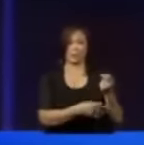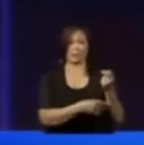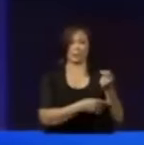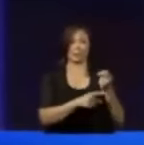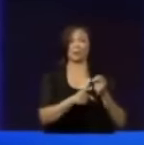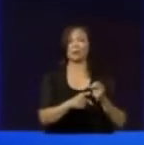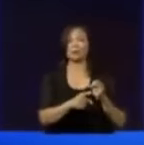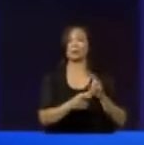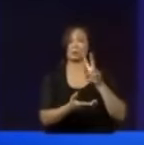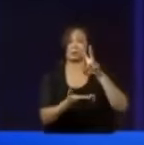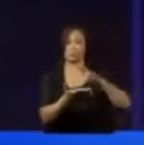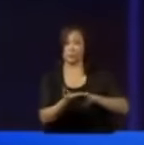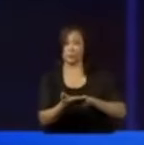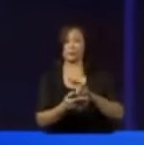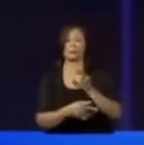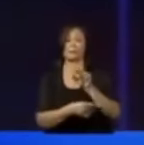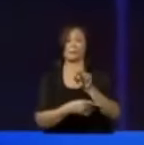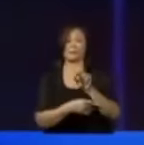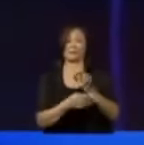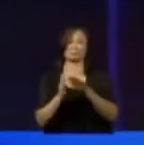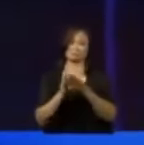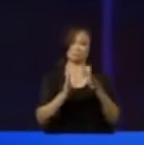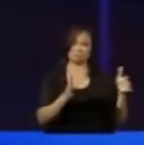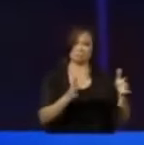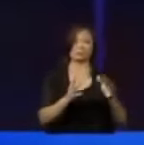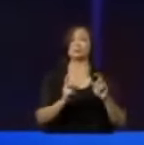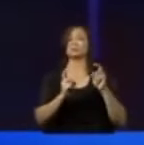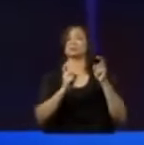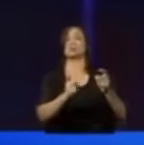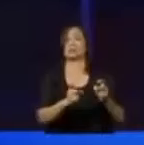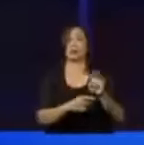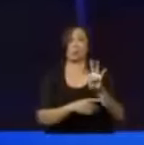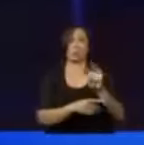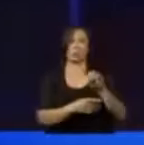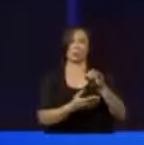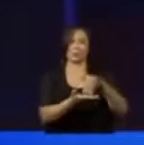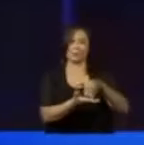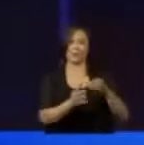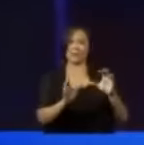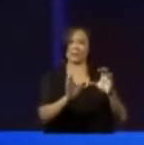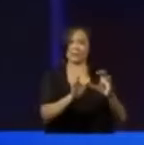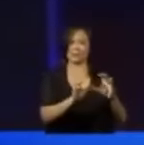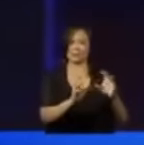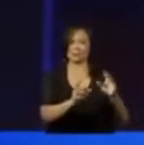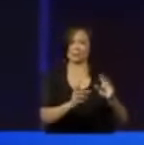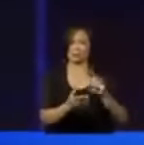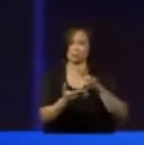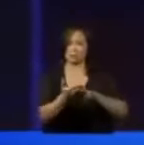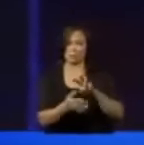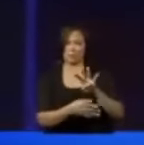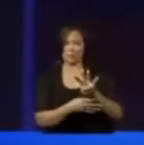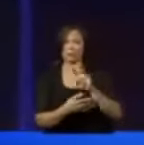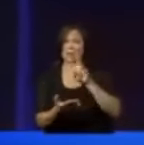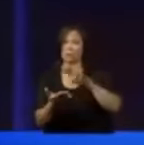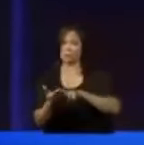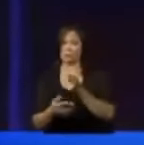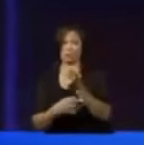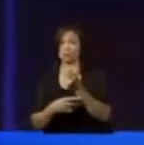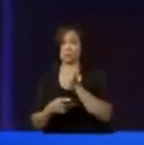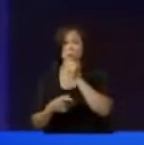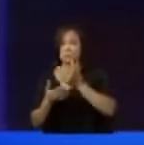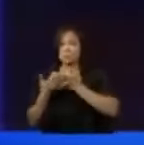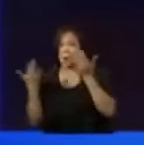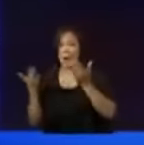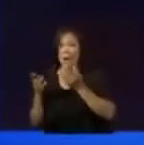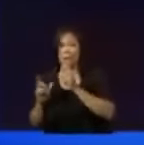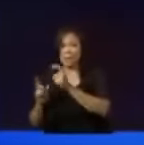2012 al 2020 se entregaron un poco más de 40.000 títulos. Del 2004 al 2012 no